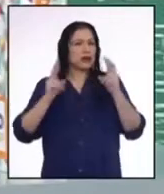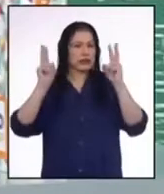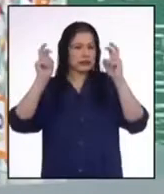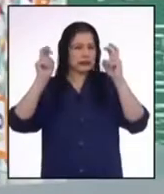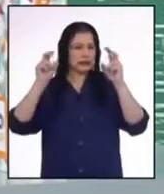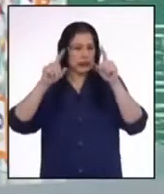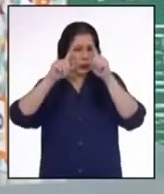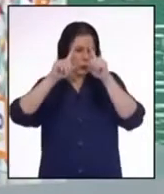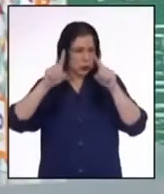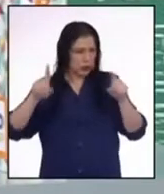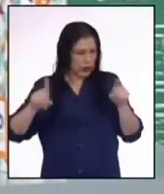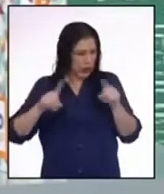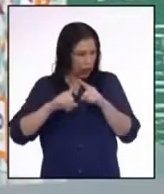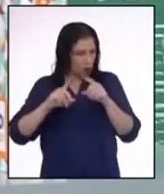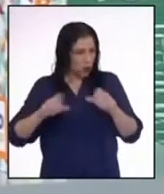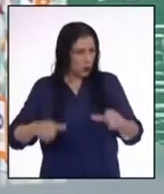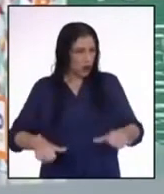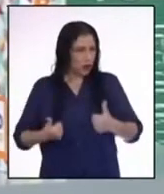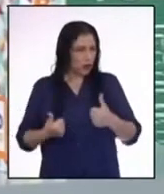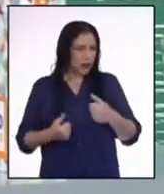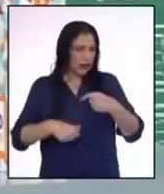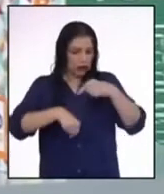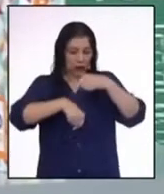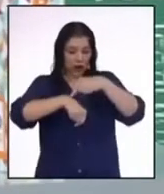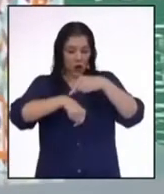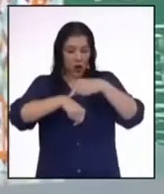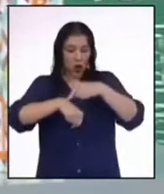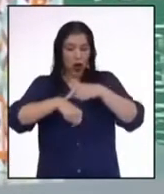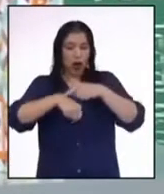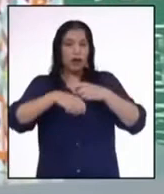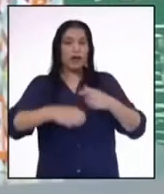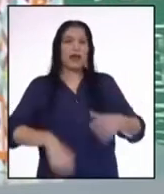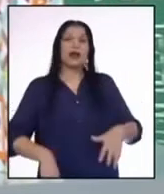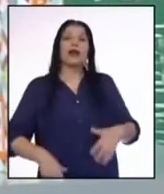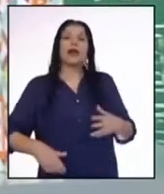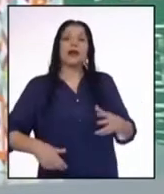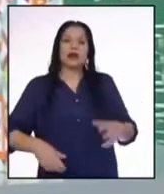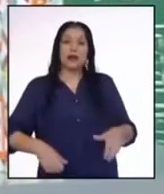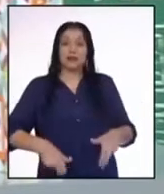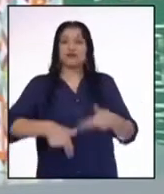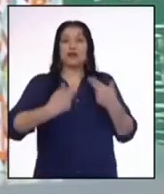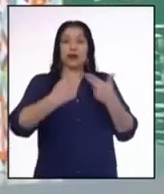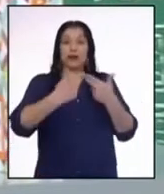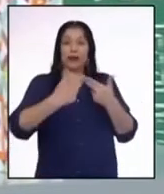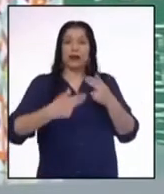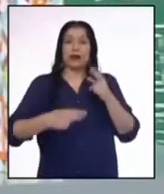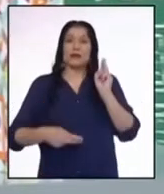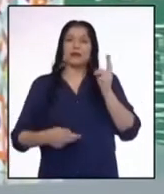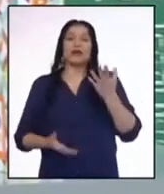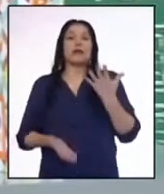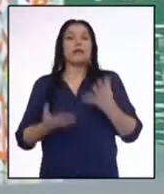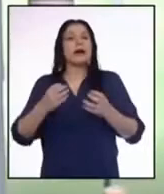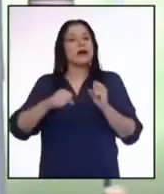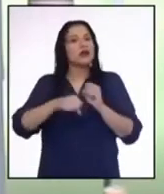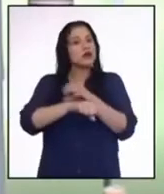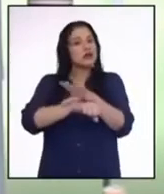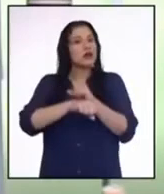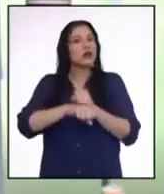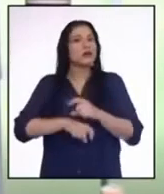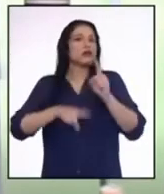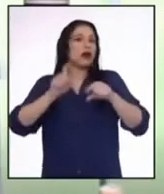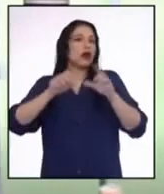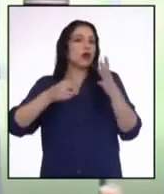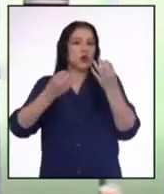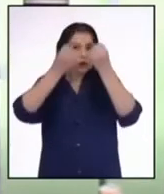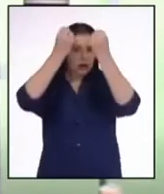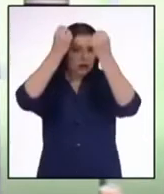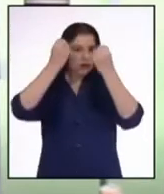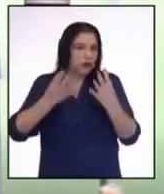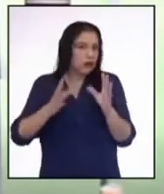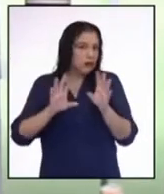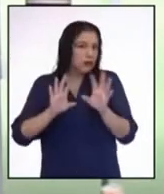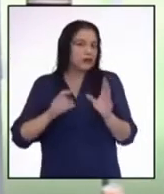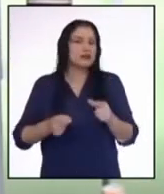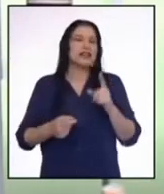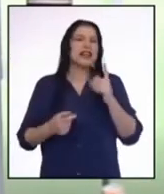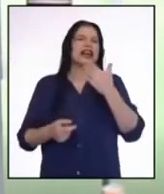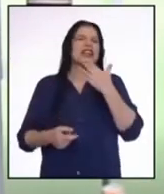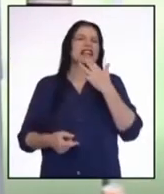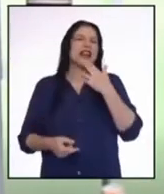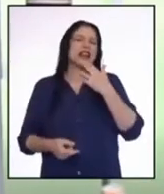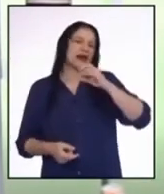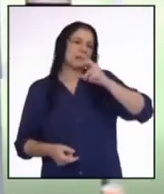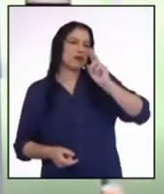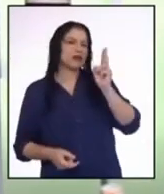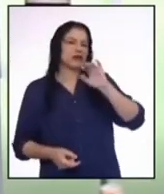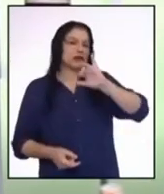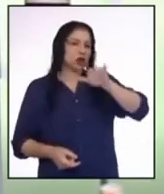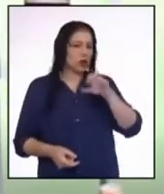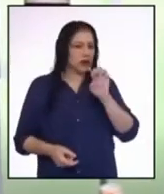vida. Creo que es hora de llamar a la profesora para que nos recomiende algunas fuentes bibliográficas sobre el tema. Llamaré a la profesora Julia Enríquez